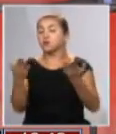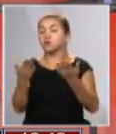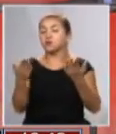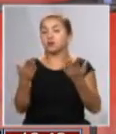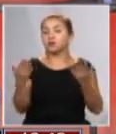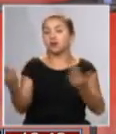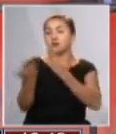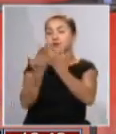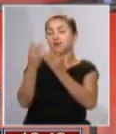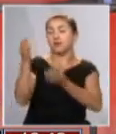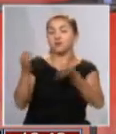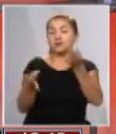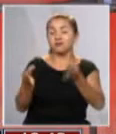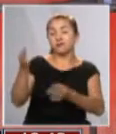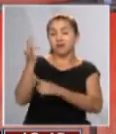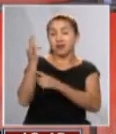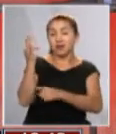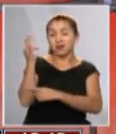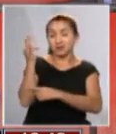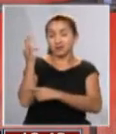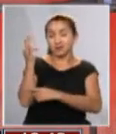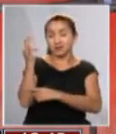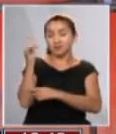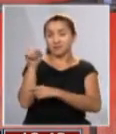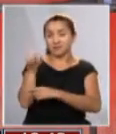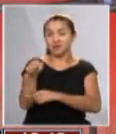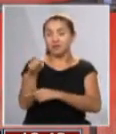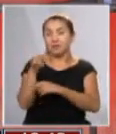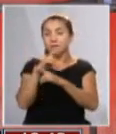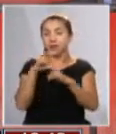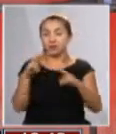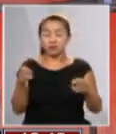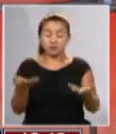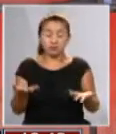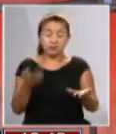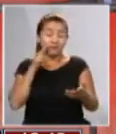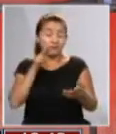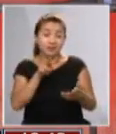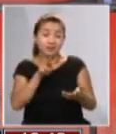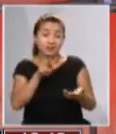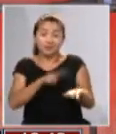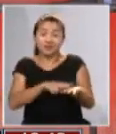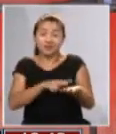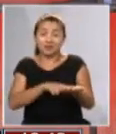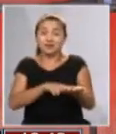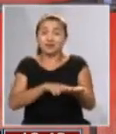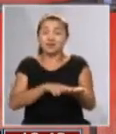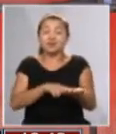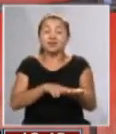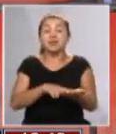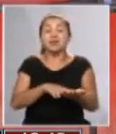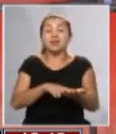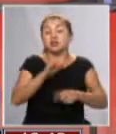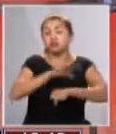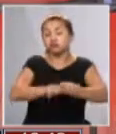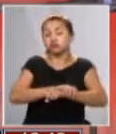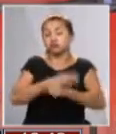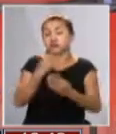la fiscalía esa investigación y ver si es que los va a formalizar